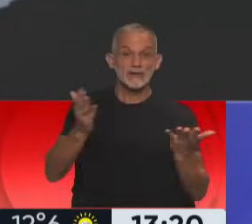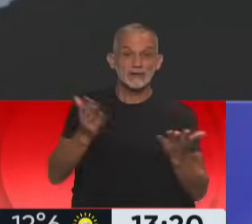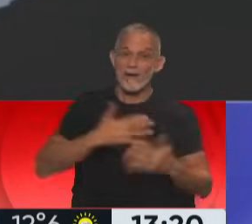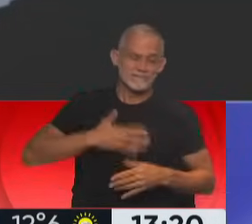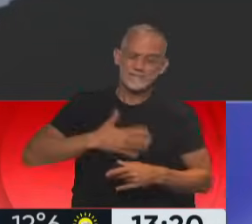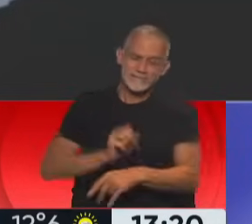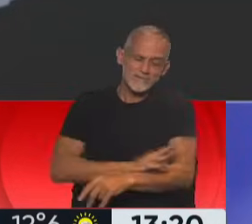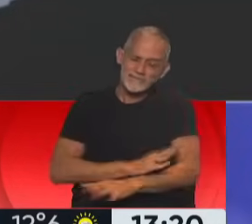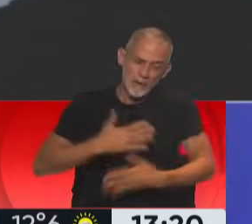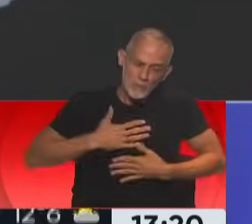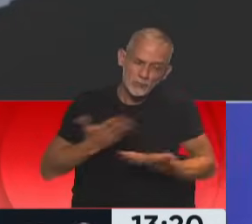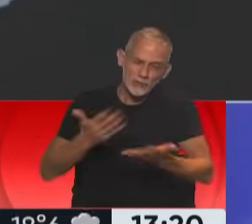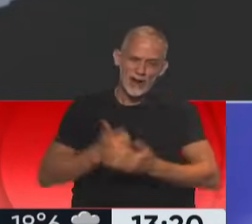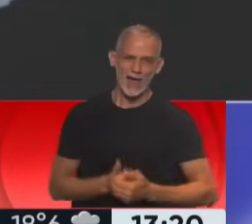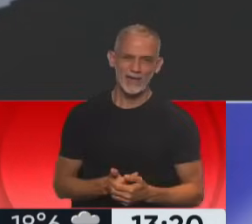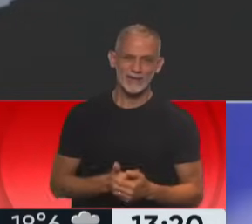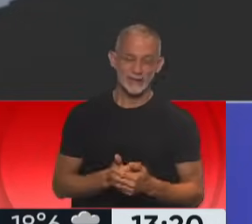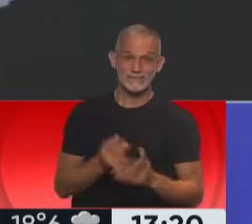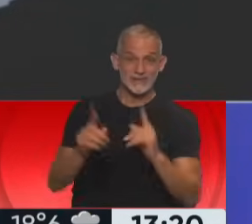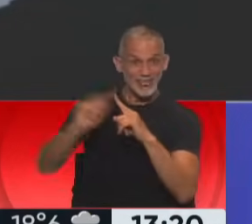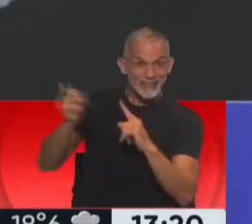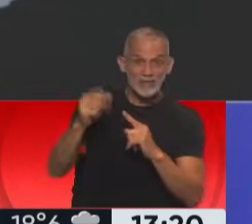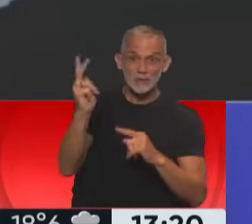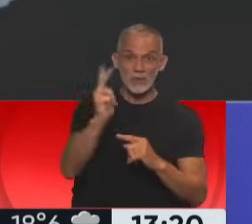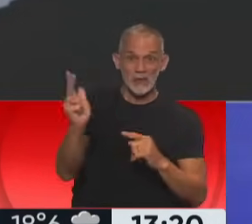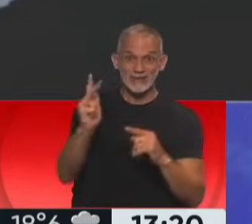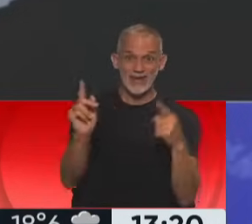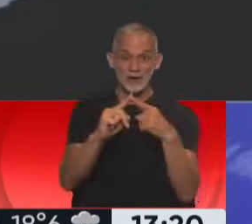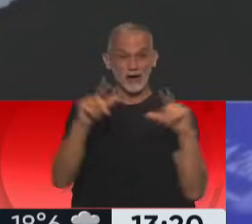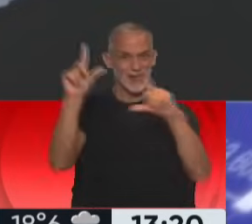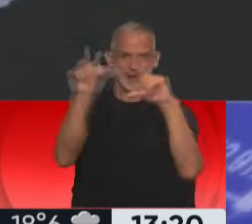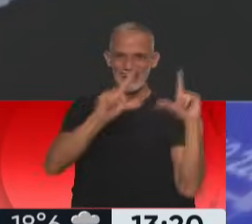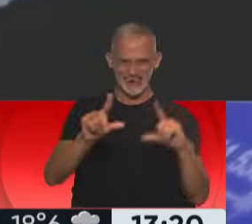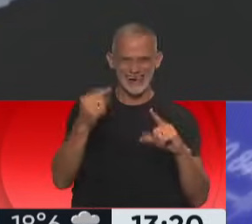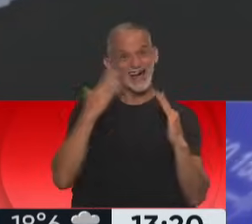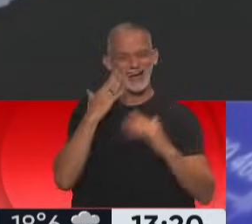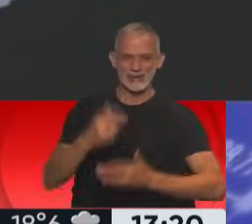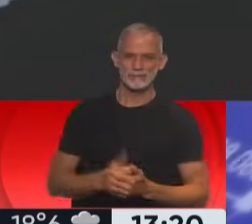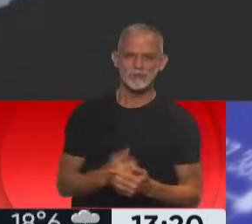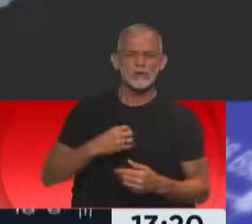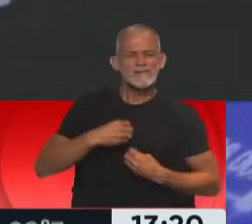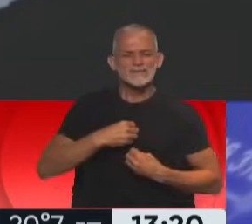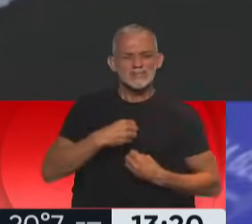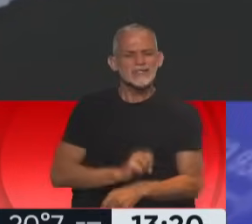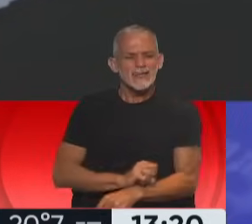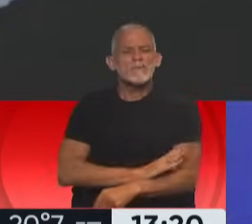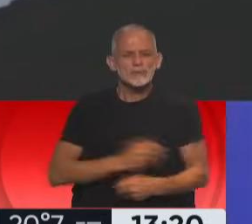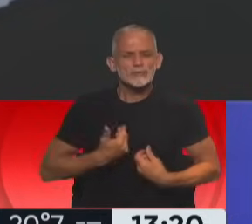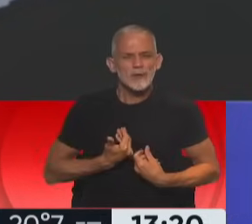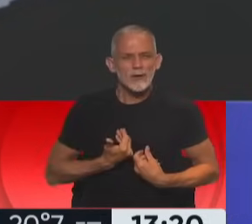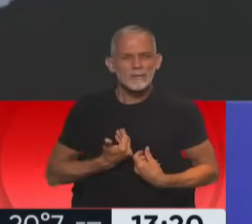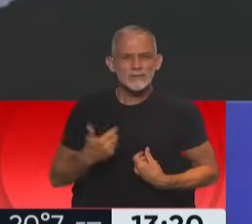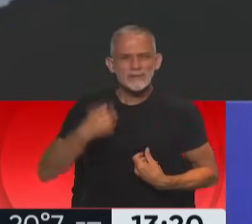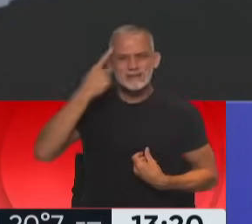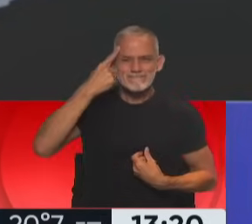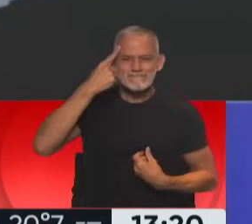Estamos emocionadas. Están en directo del Vaticano y ustedes. Es como que uno siente esa emoción. Y yo decía